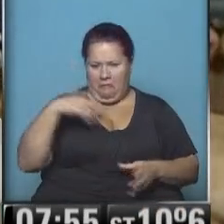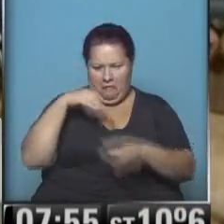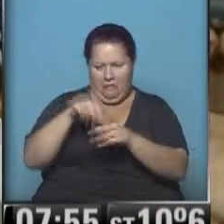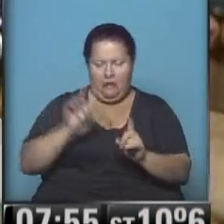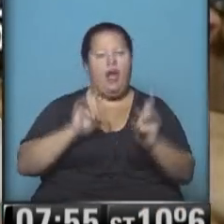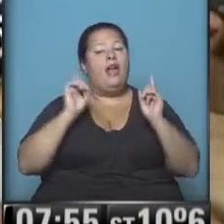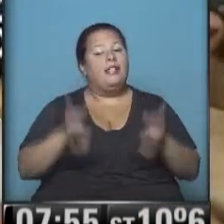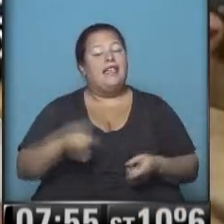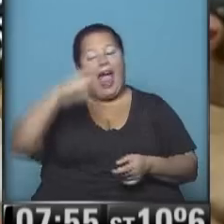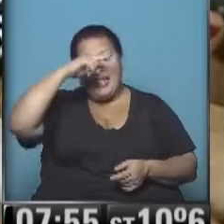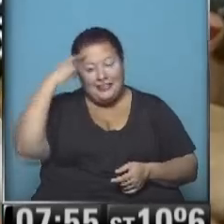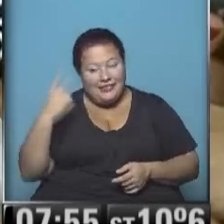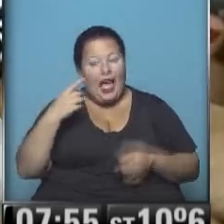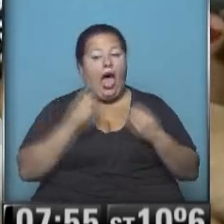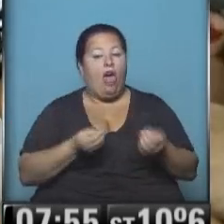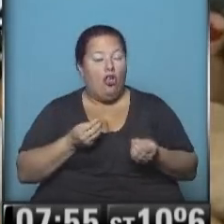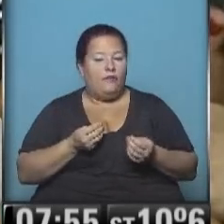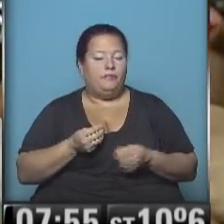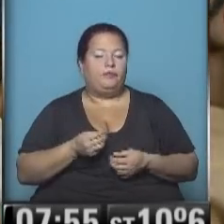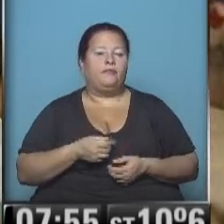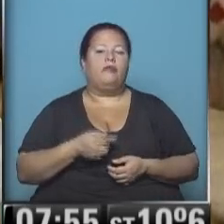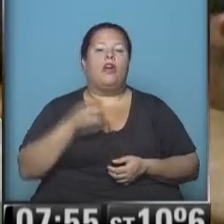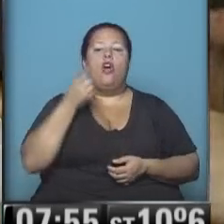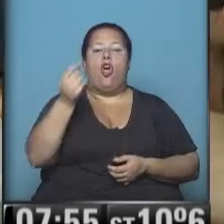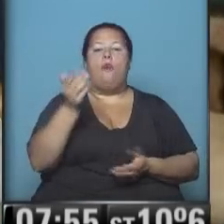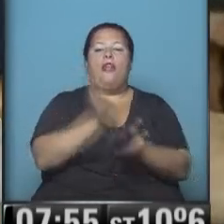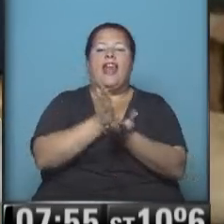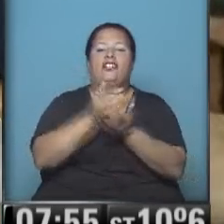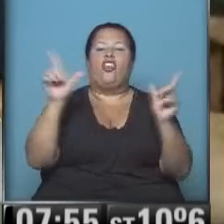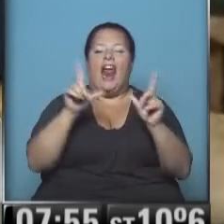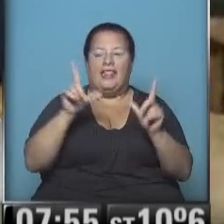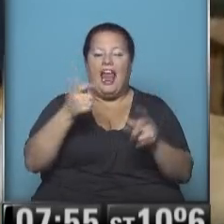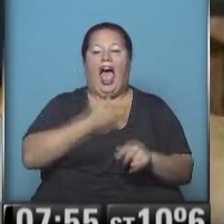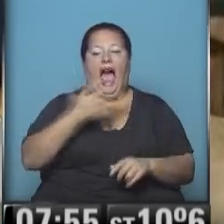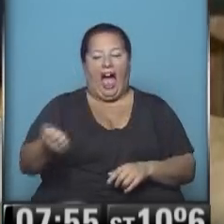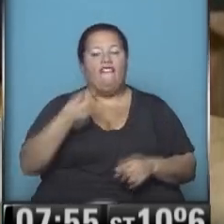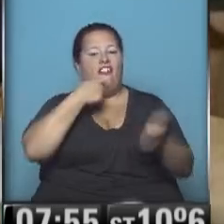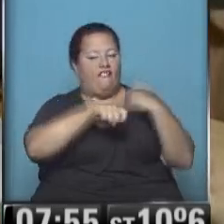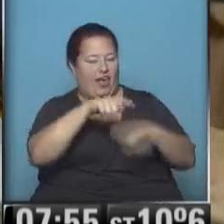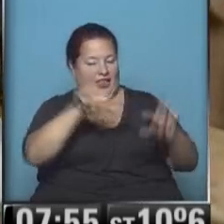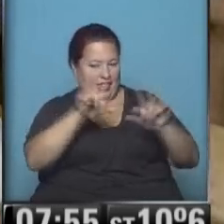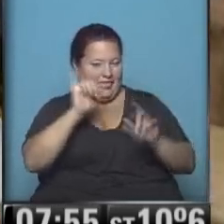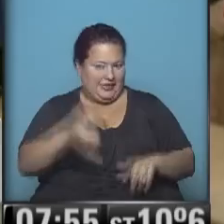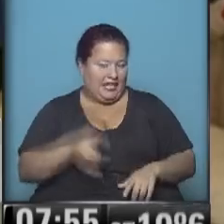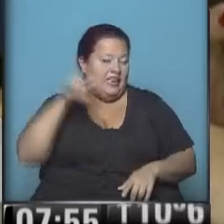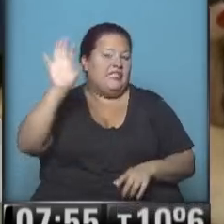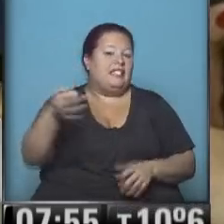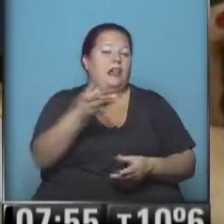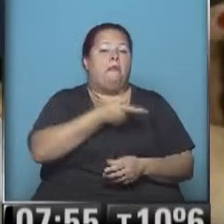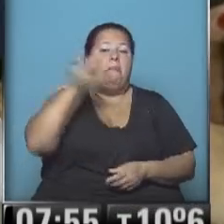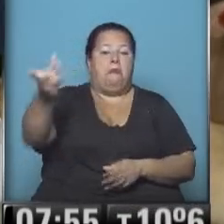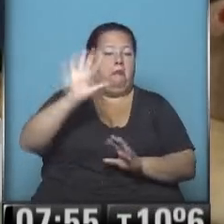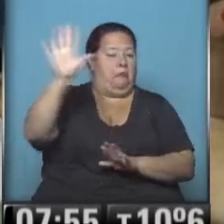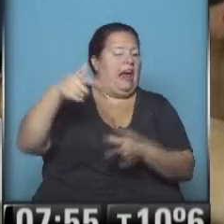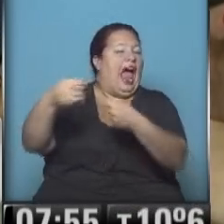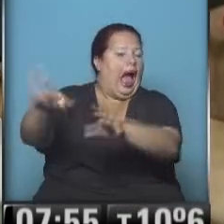En todo caso, lo que el Estado argentino ha hecho, ha comprado los derechos de televisión y la AFA se los ha vendido. Ella sabrá lo que hace con su dinero, y en